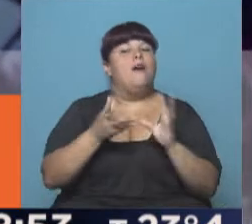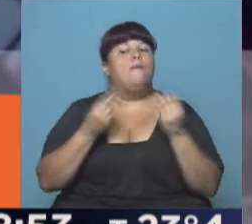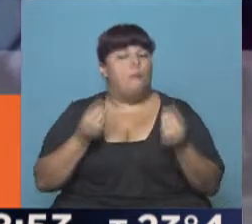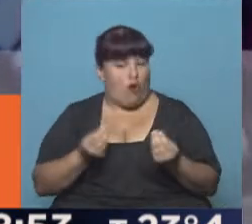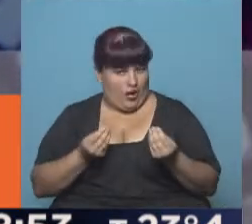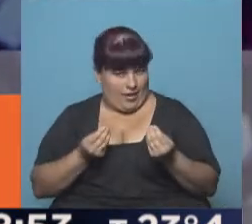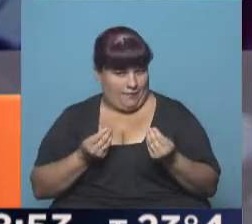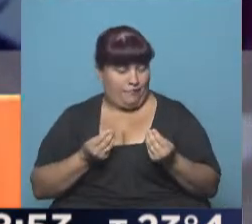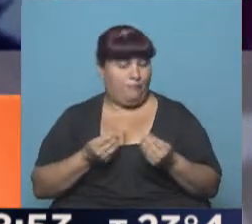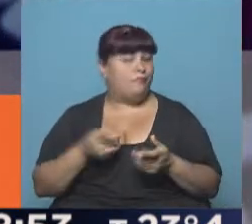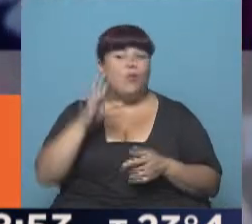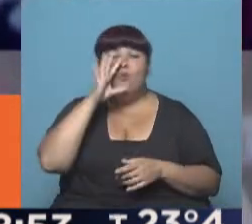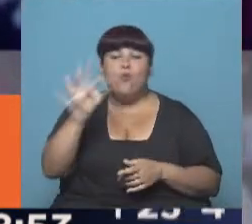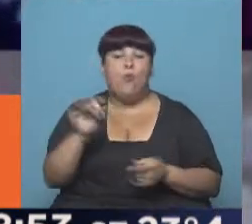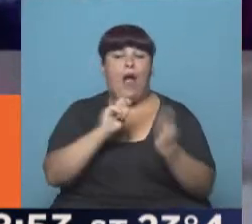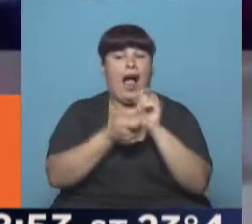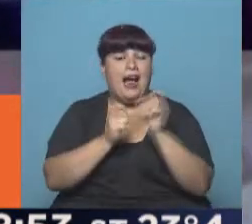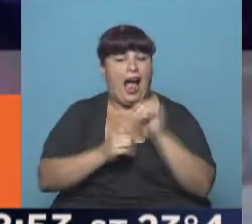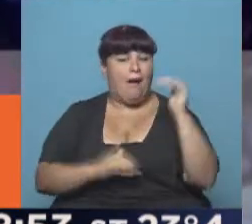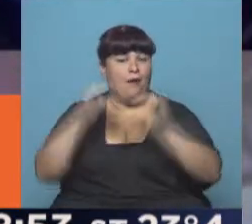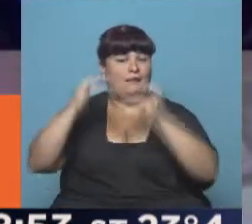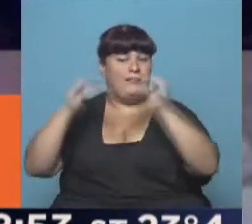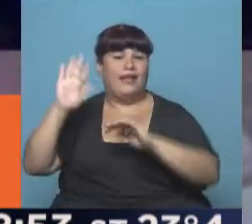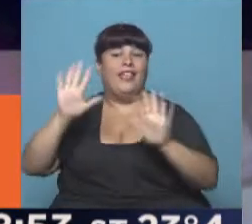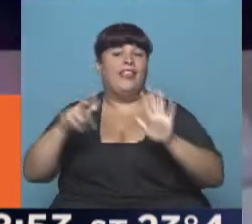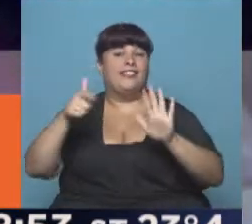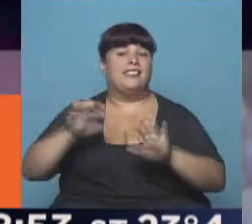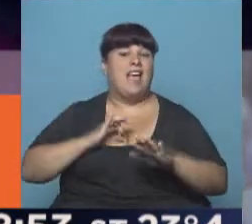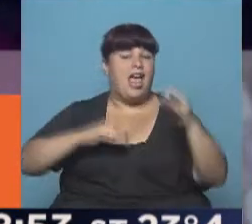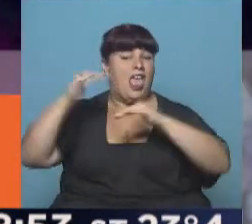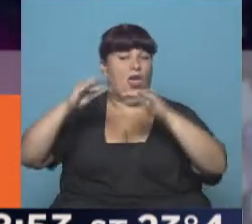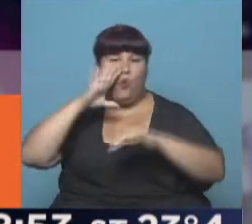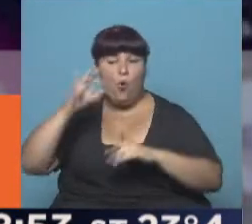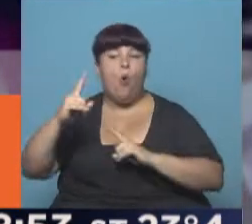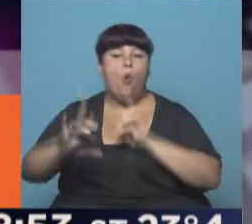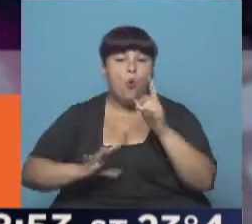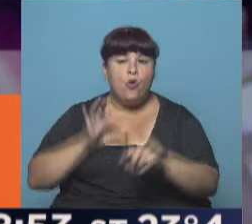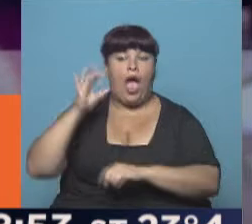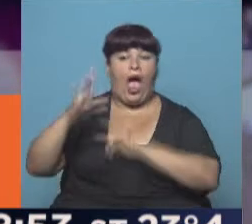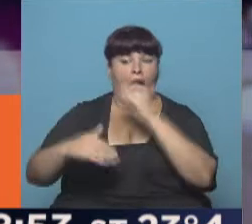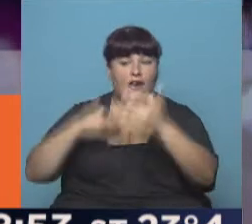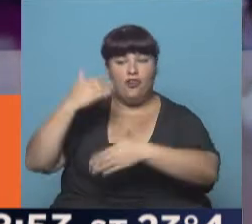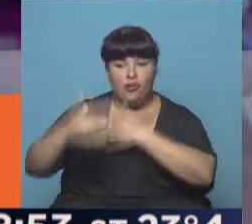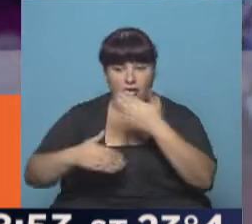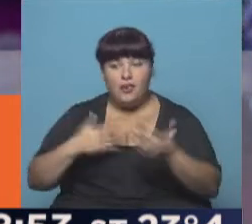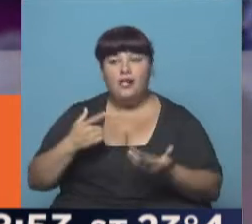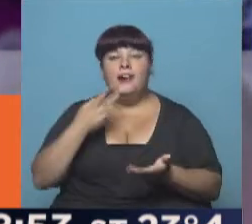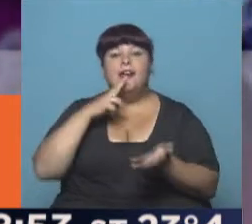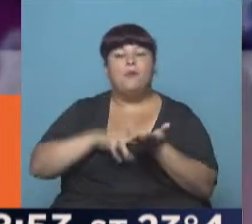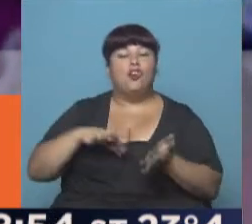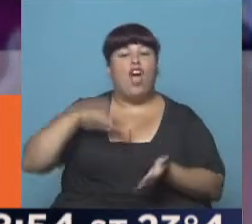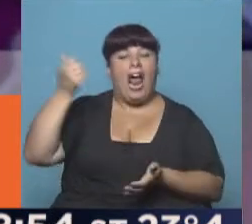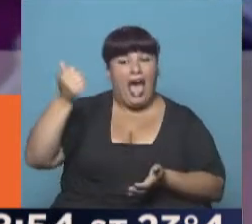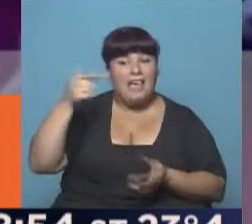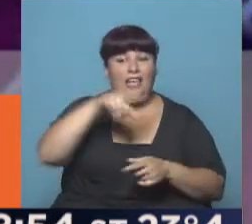¿Por qué? Porque como nunca se modificaron las escalas durante 16 años, cada año que fue pasando, el impuesto a las